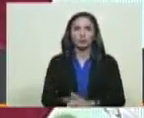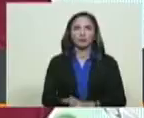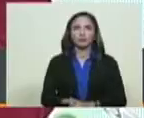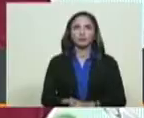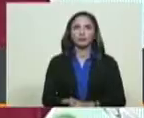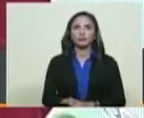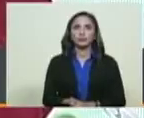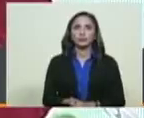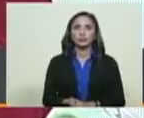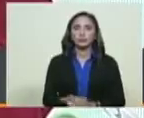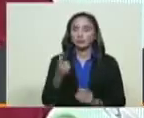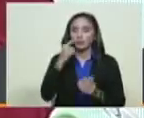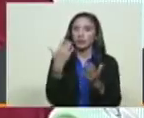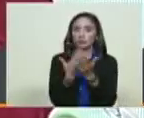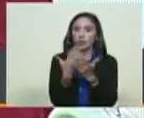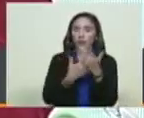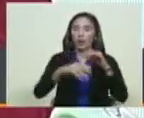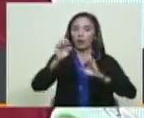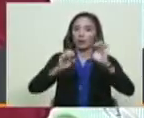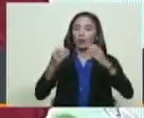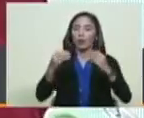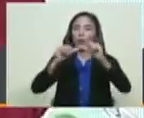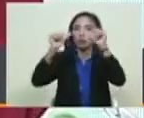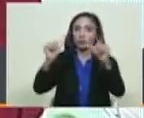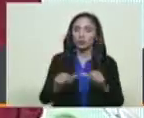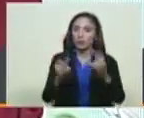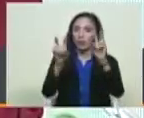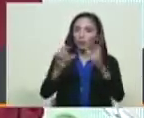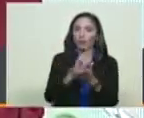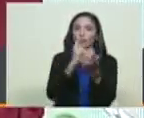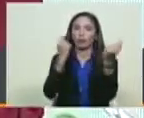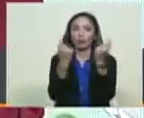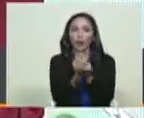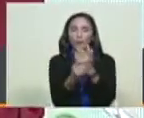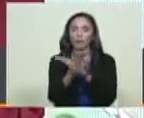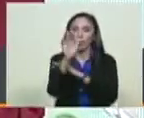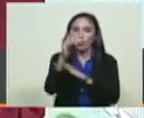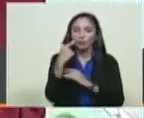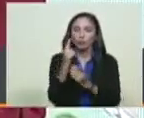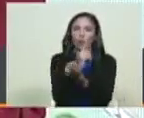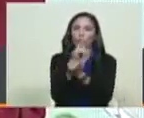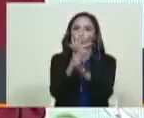para que ustedes vean lo que va a ser el sistema de con y de cambio a futuro